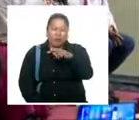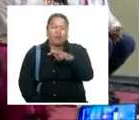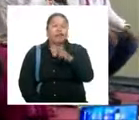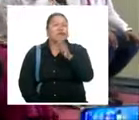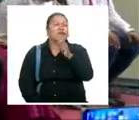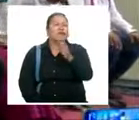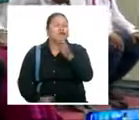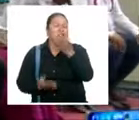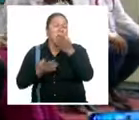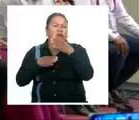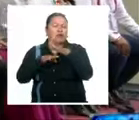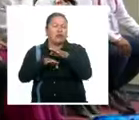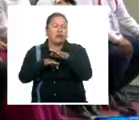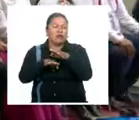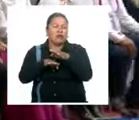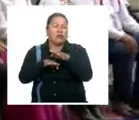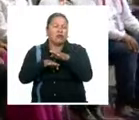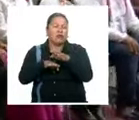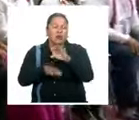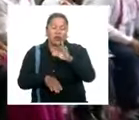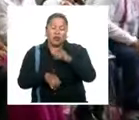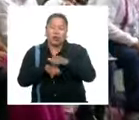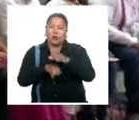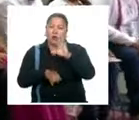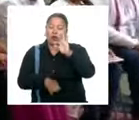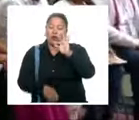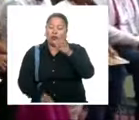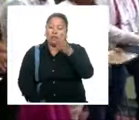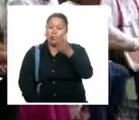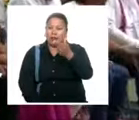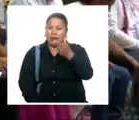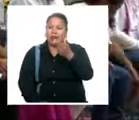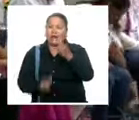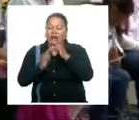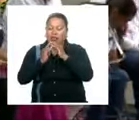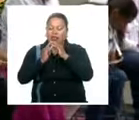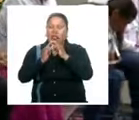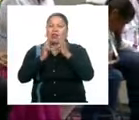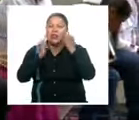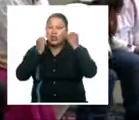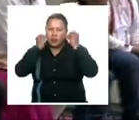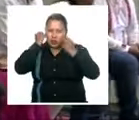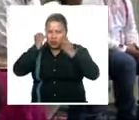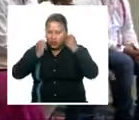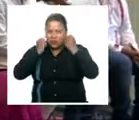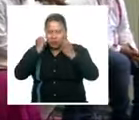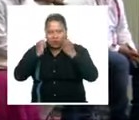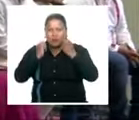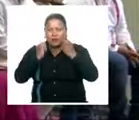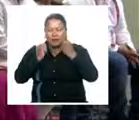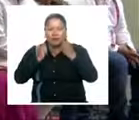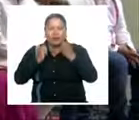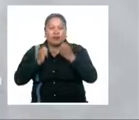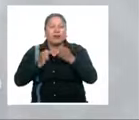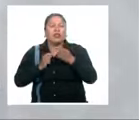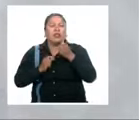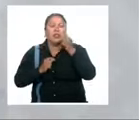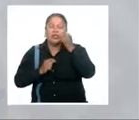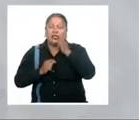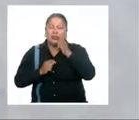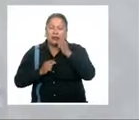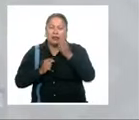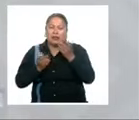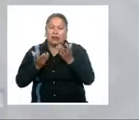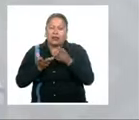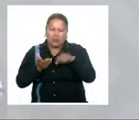marco de la edición 47 del Tianguis Turístico que se desarrolla